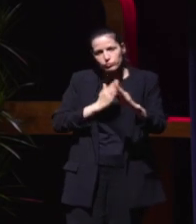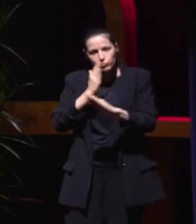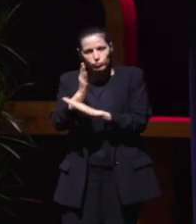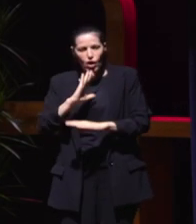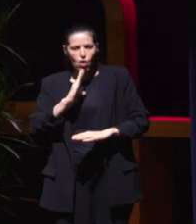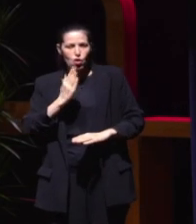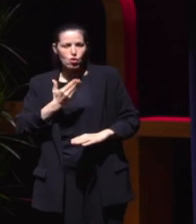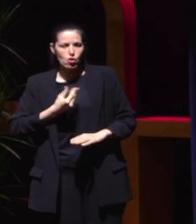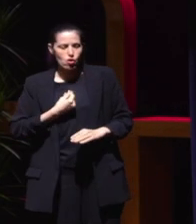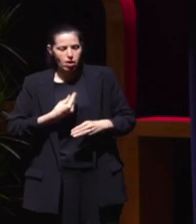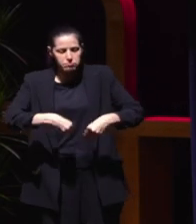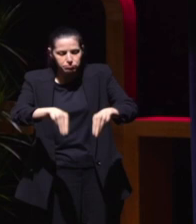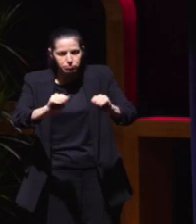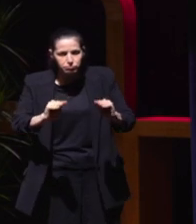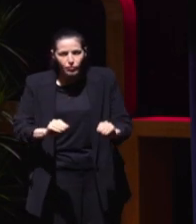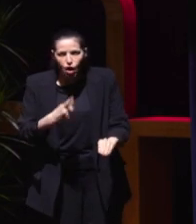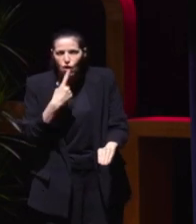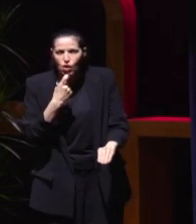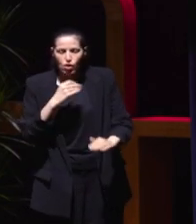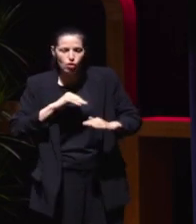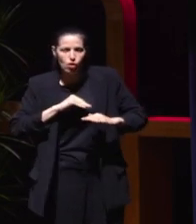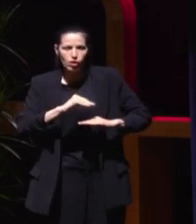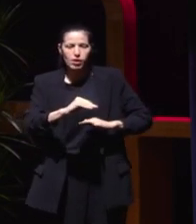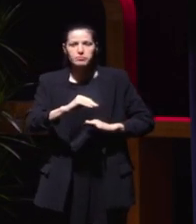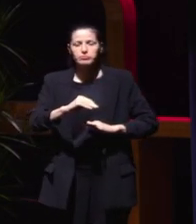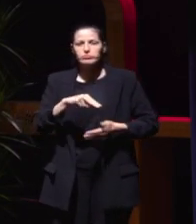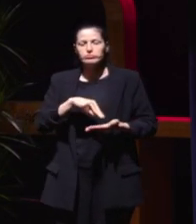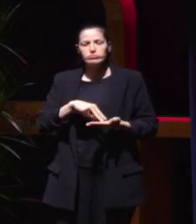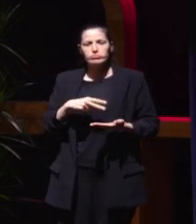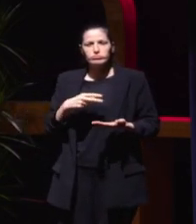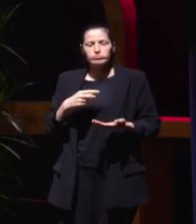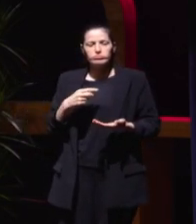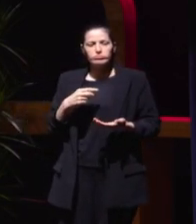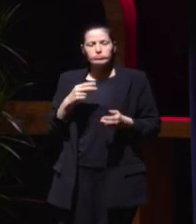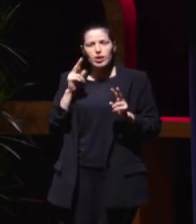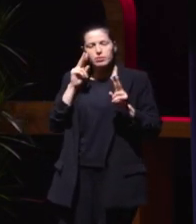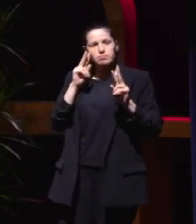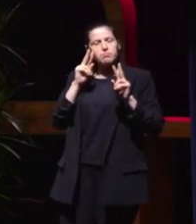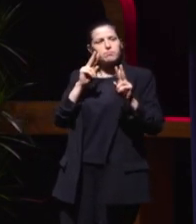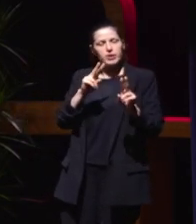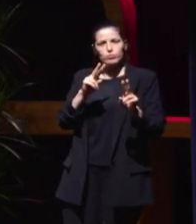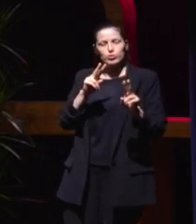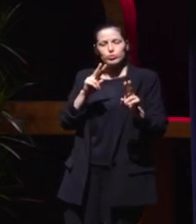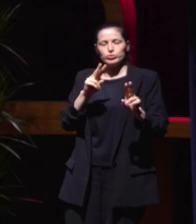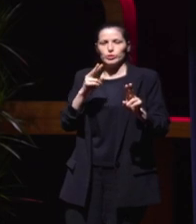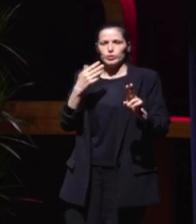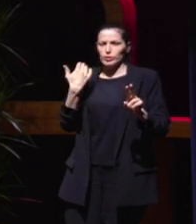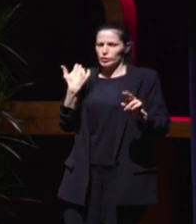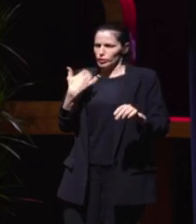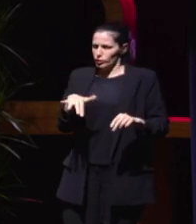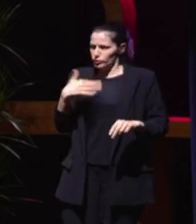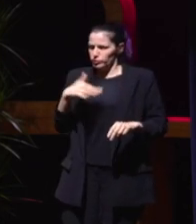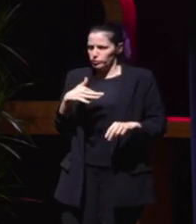en una alfombra roja y entonces todos sentimos el terror de lo que es la mirada